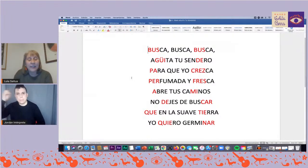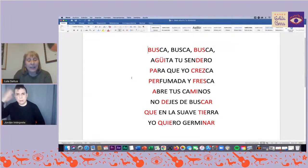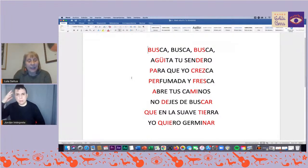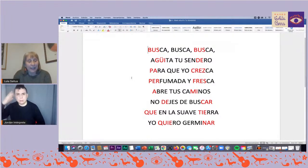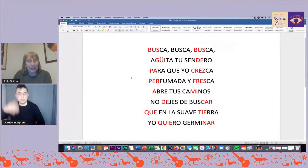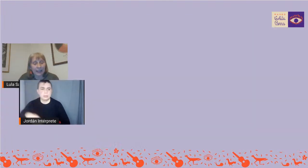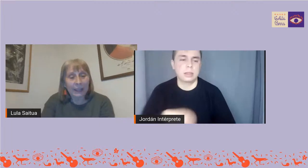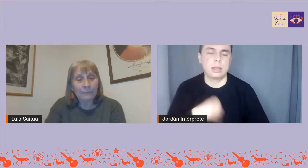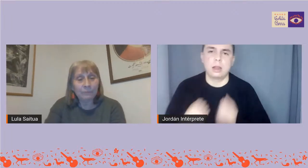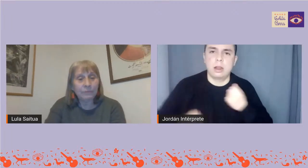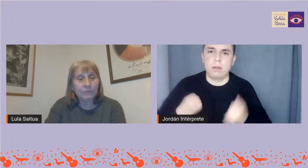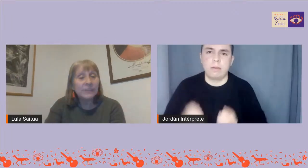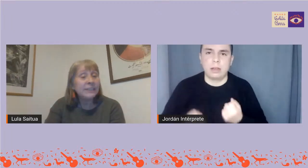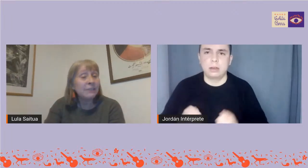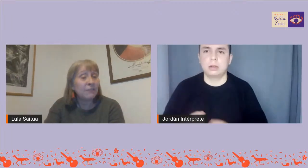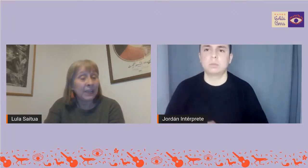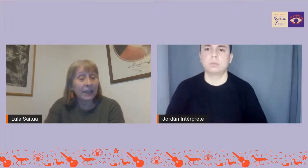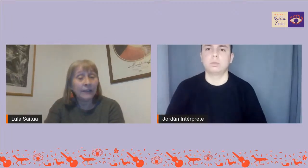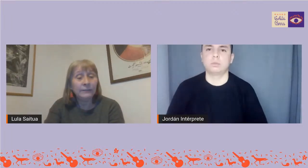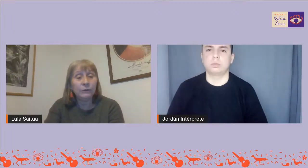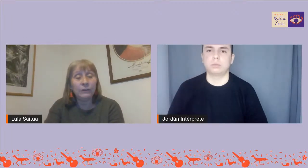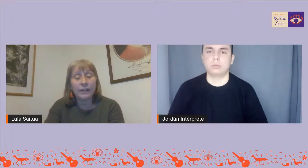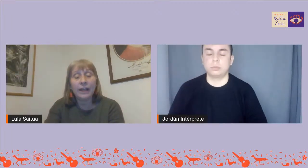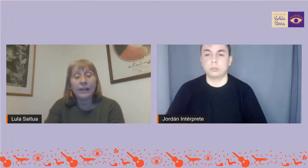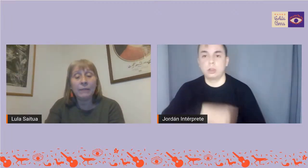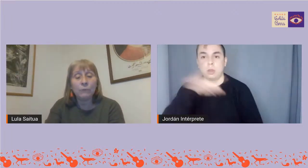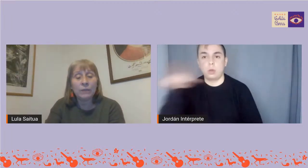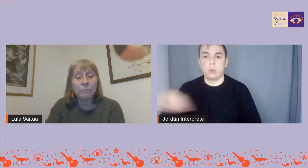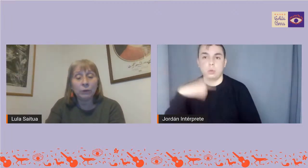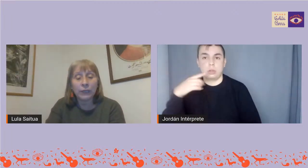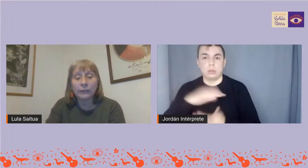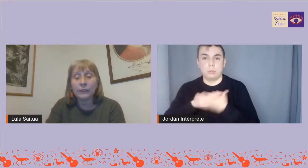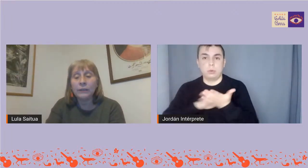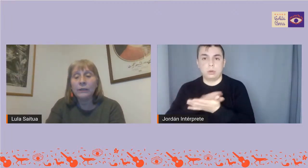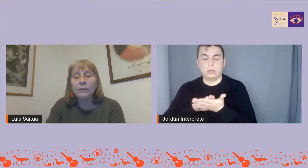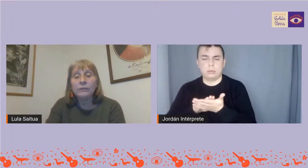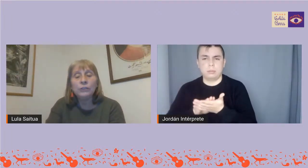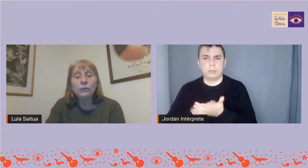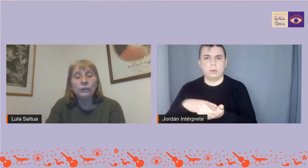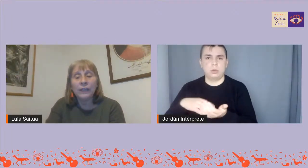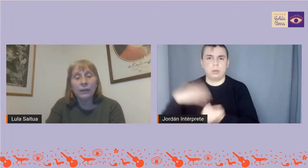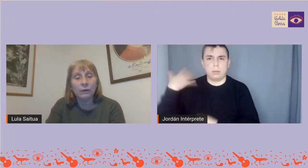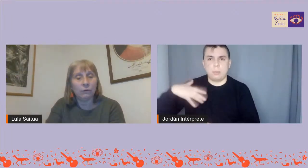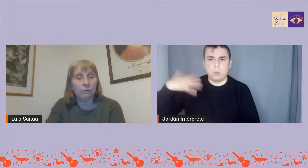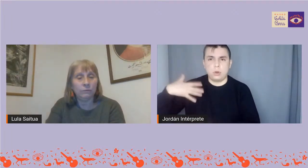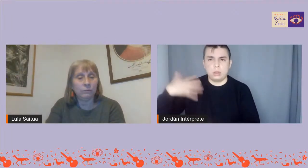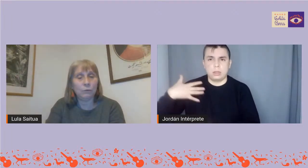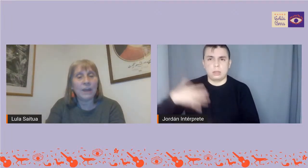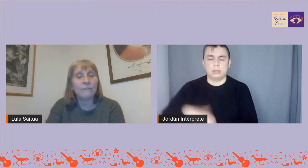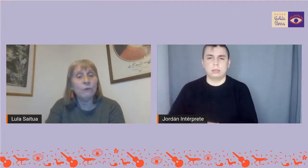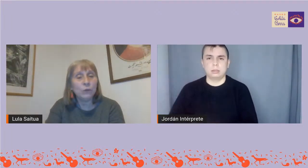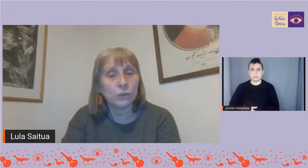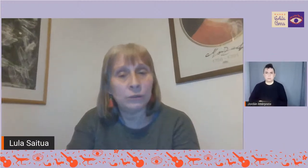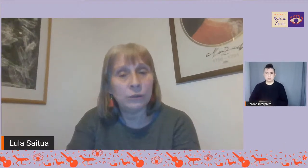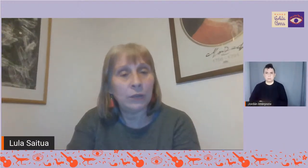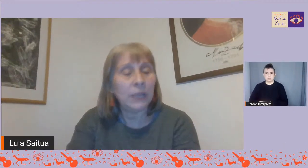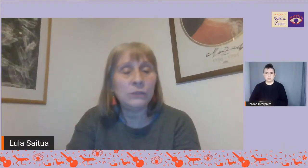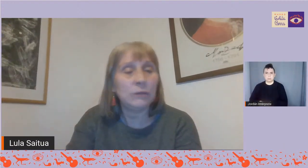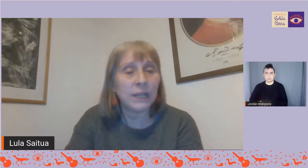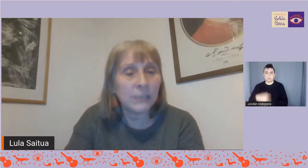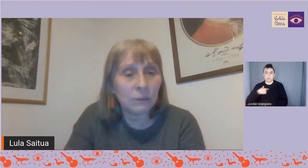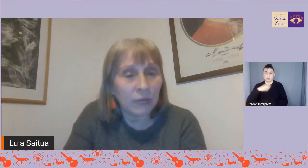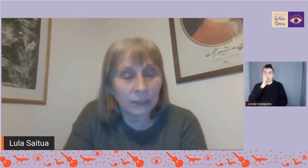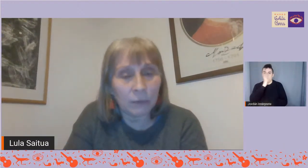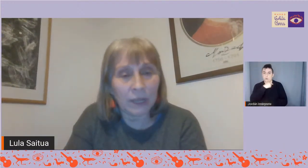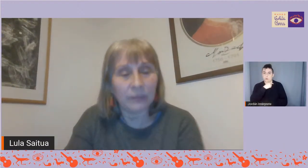bailar. Si se fijan, ¿no es verdad? Es muy importante. Yo no tengo una voz. He